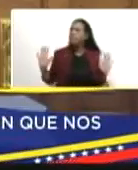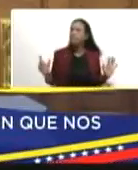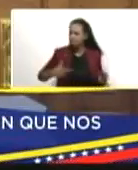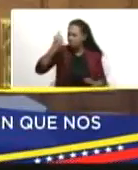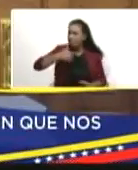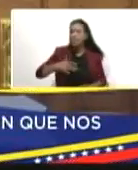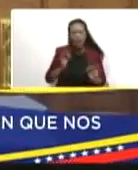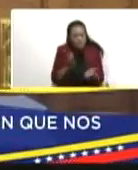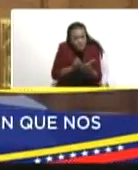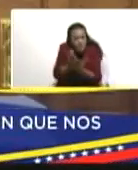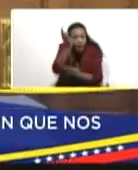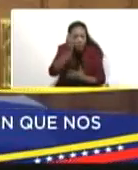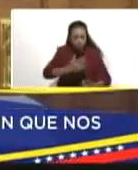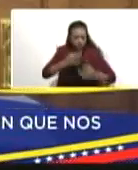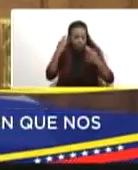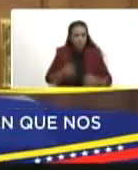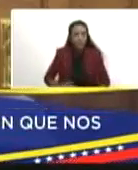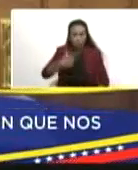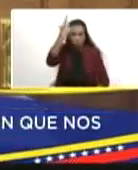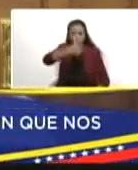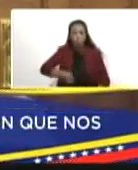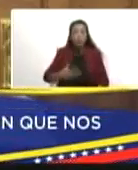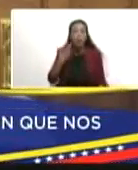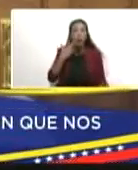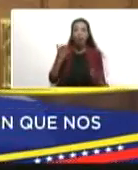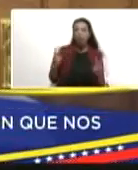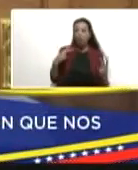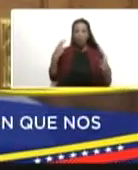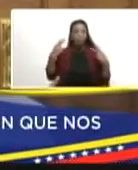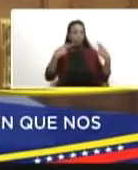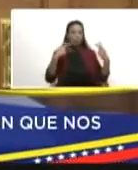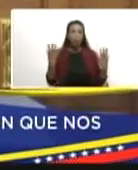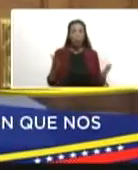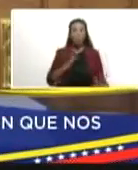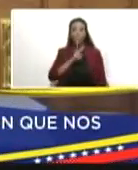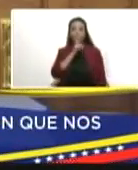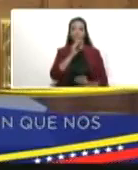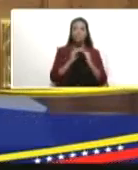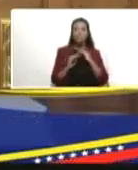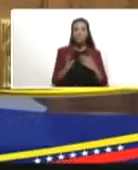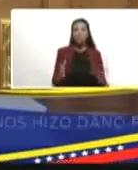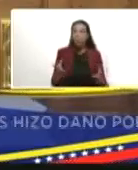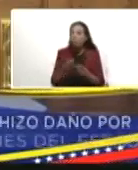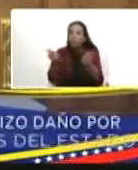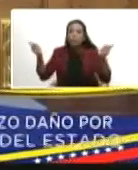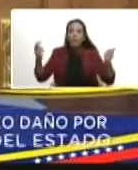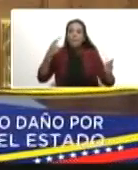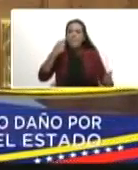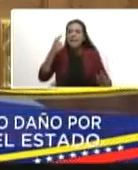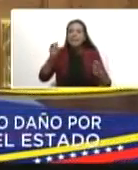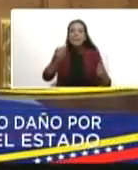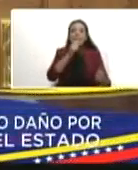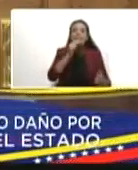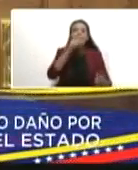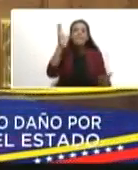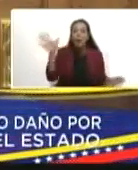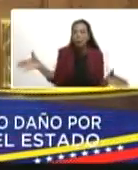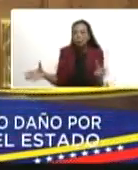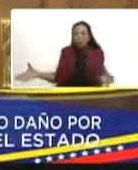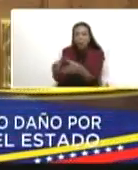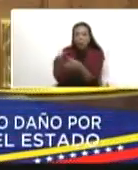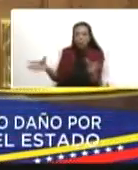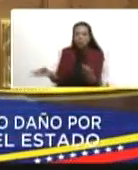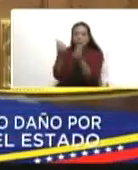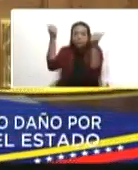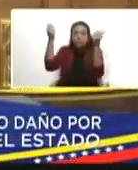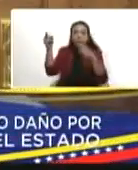y fiable sin miramientos descabezado a esa